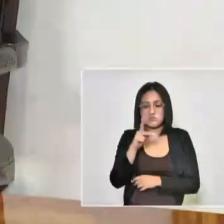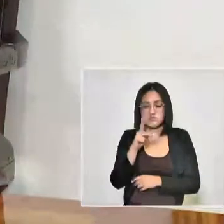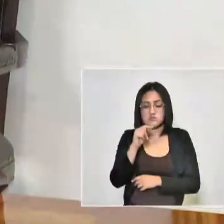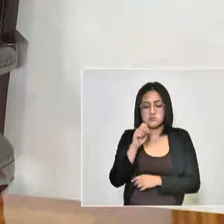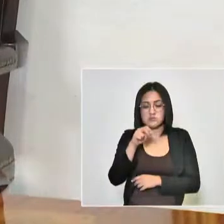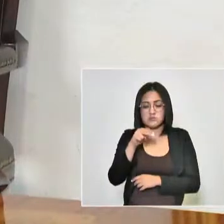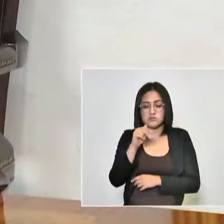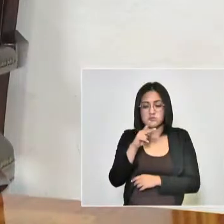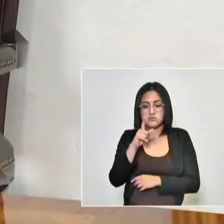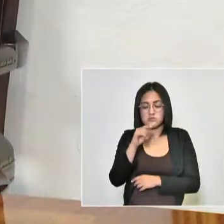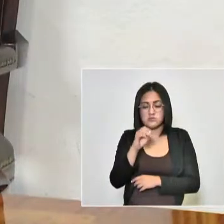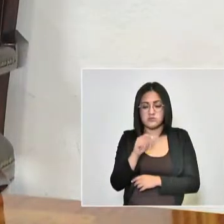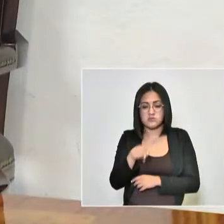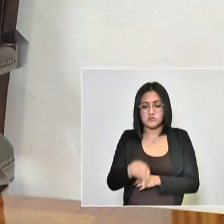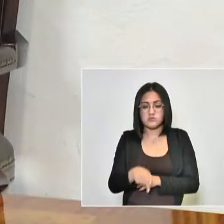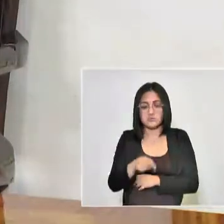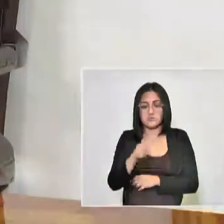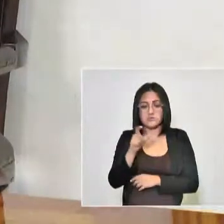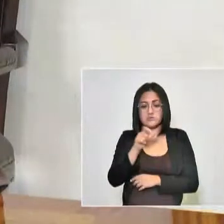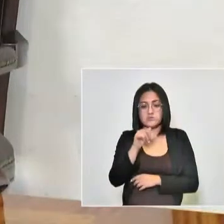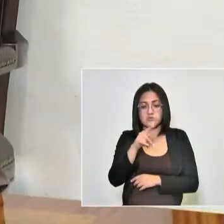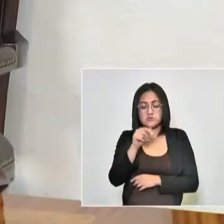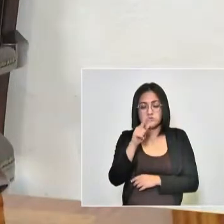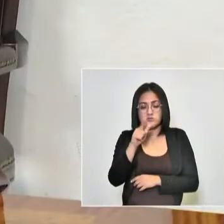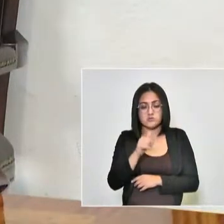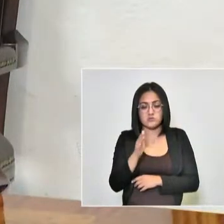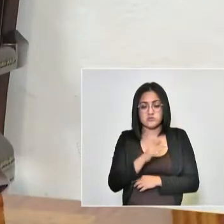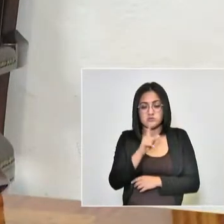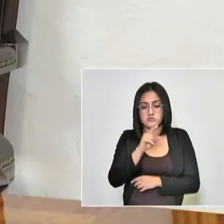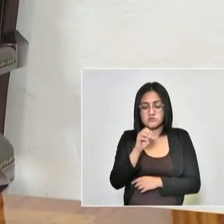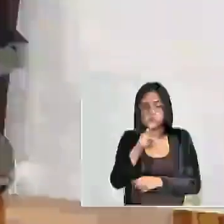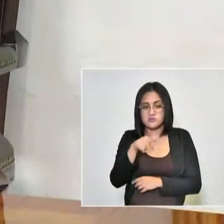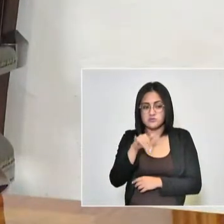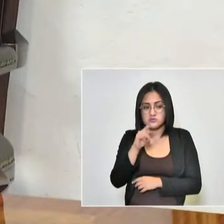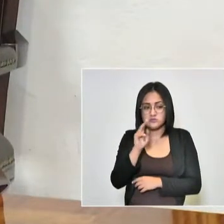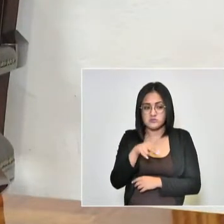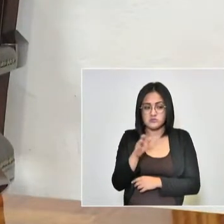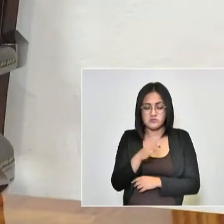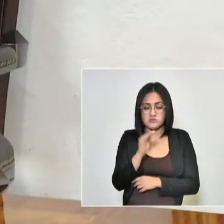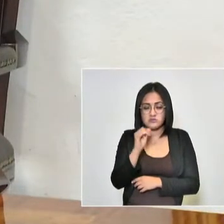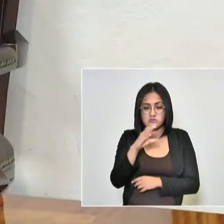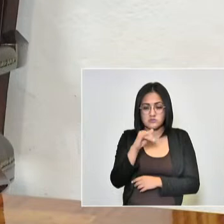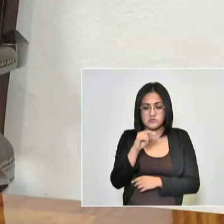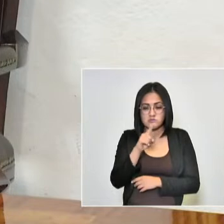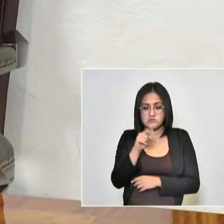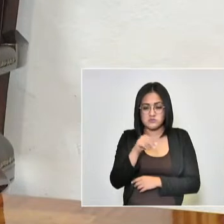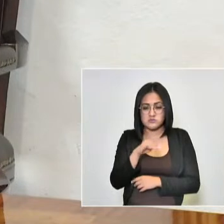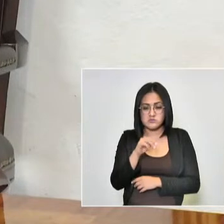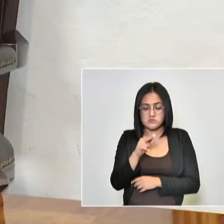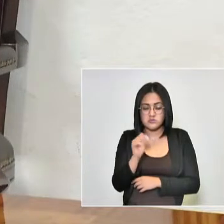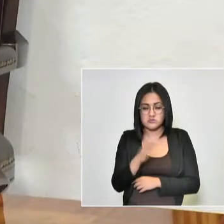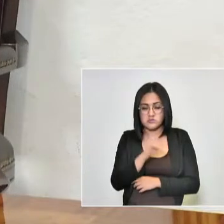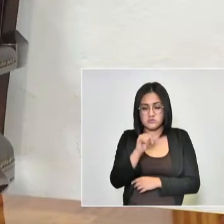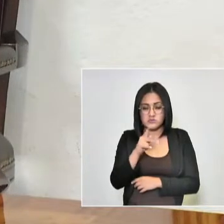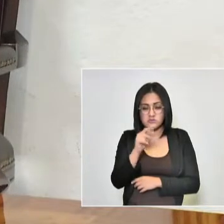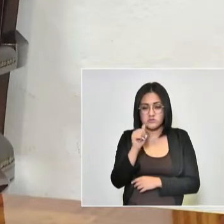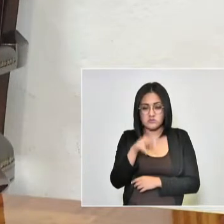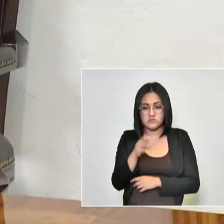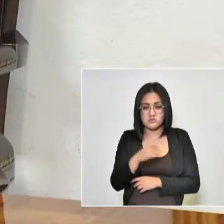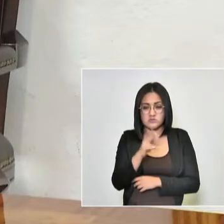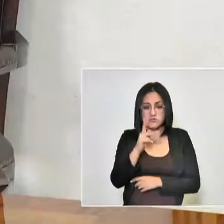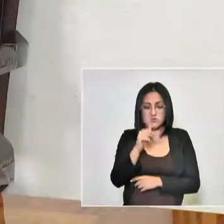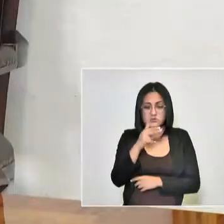Tenapulco, Jicotepec, Cihuateutla y Xoquitlán, Francisco Zetamena, Jalpan,